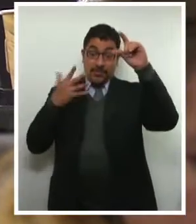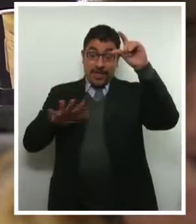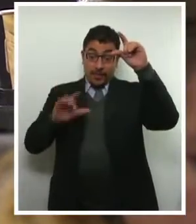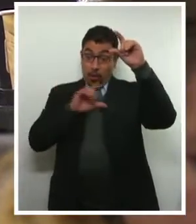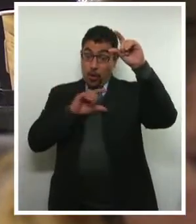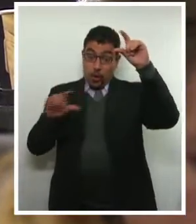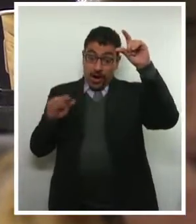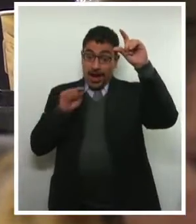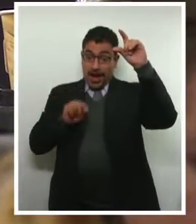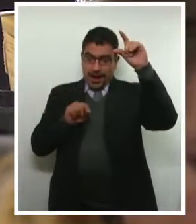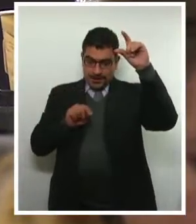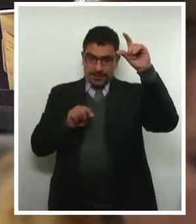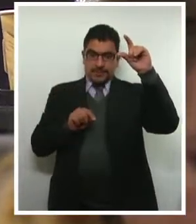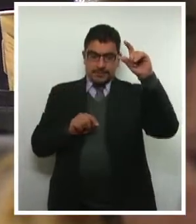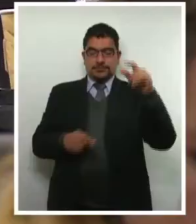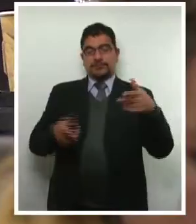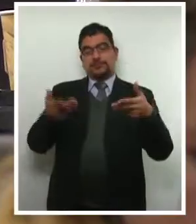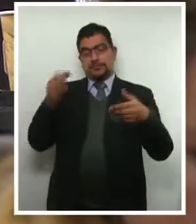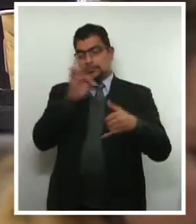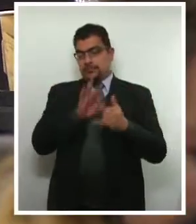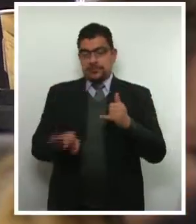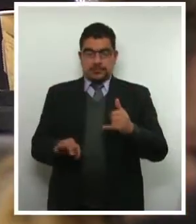Y finalmente